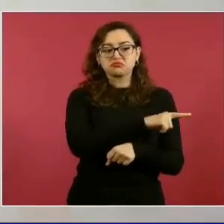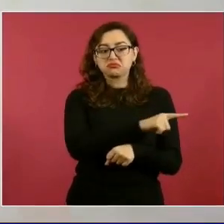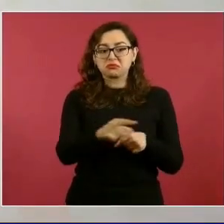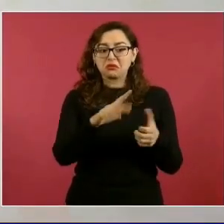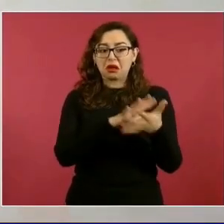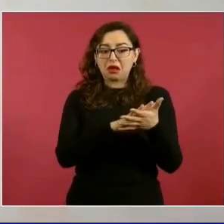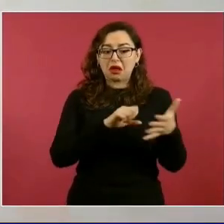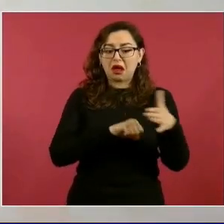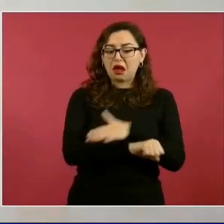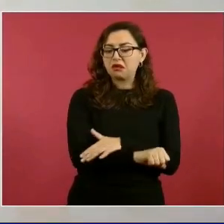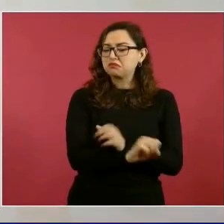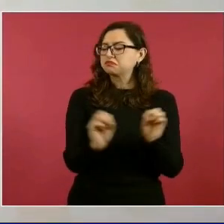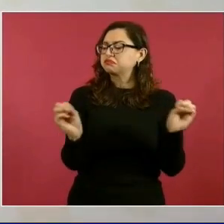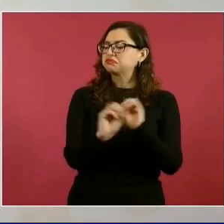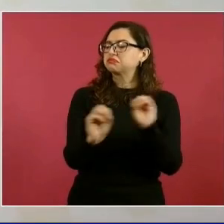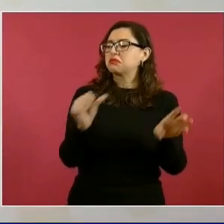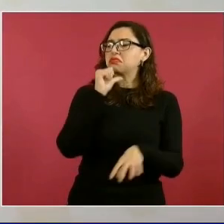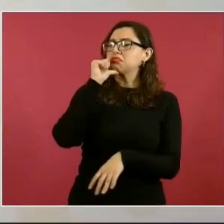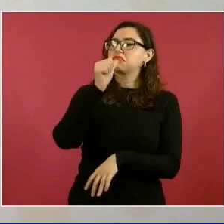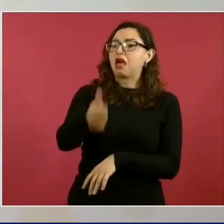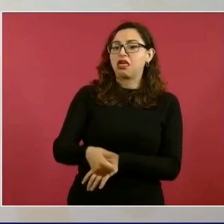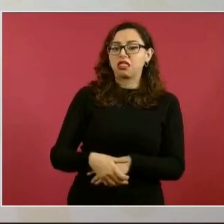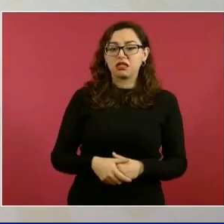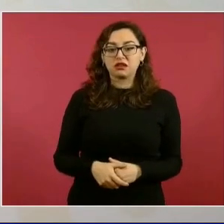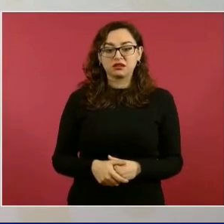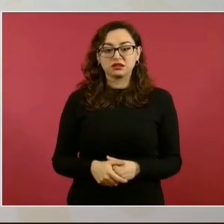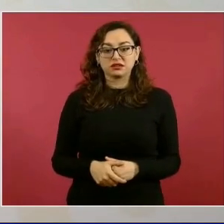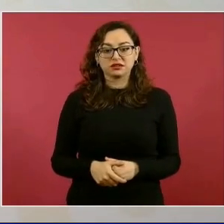¿Y son buenos abogados? No.